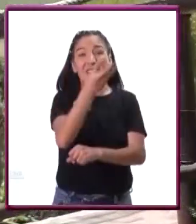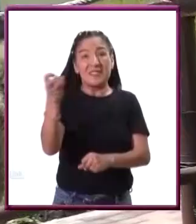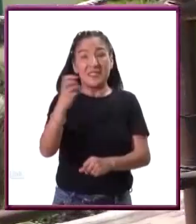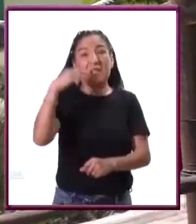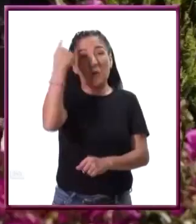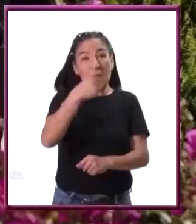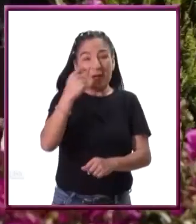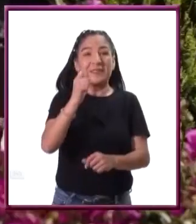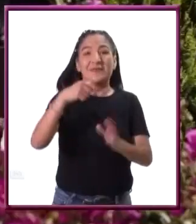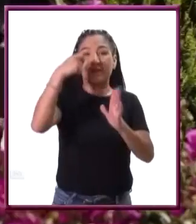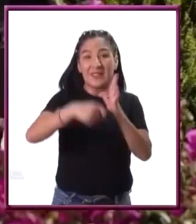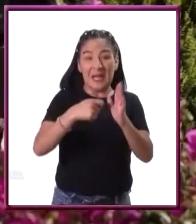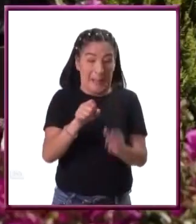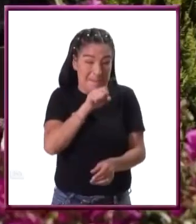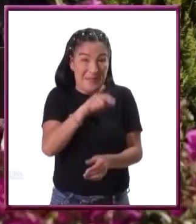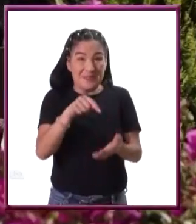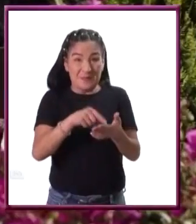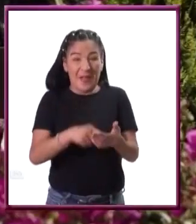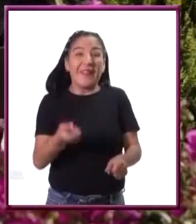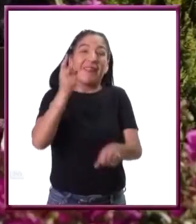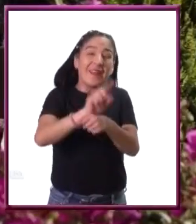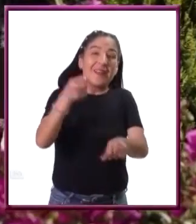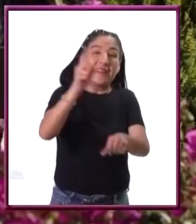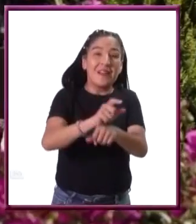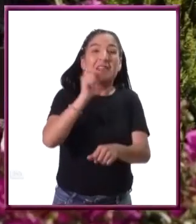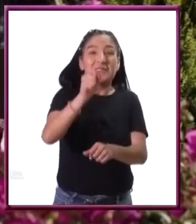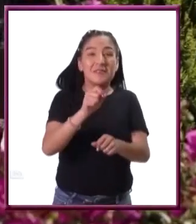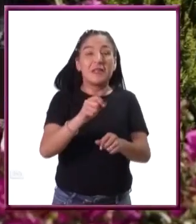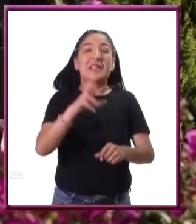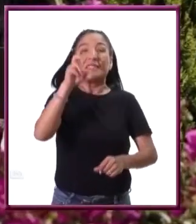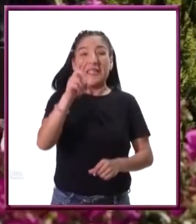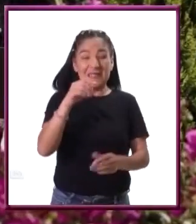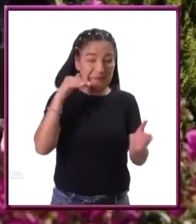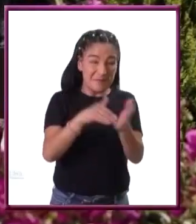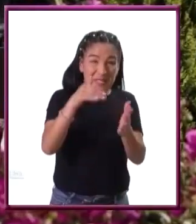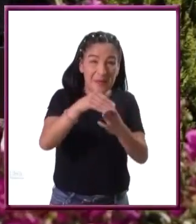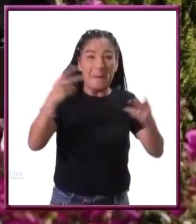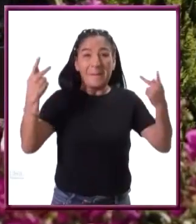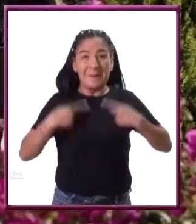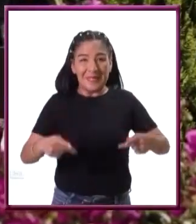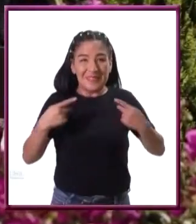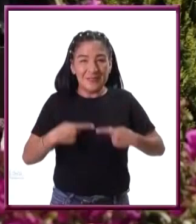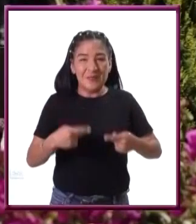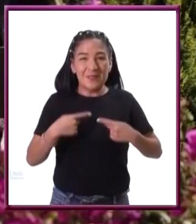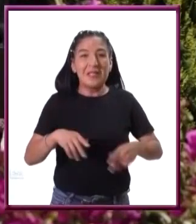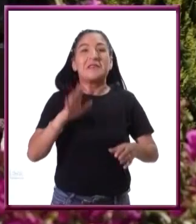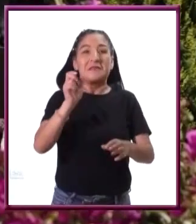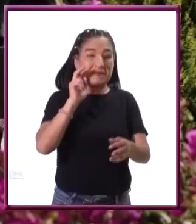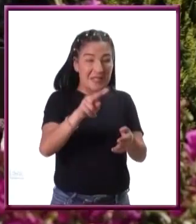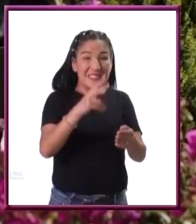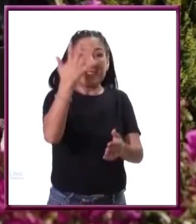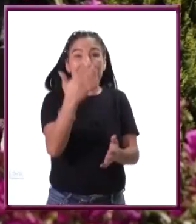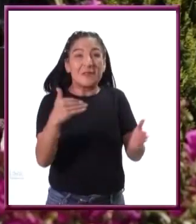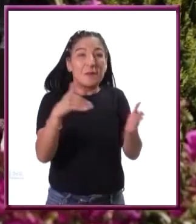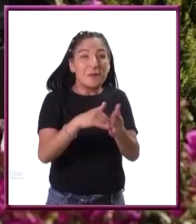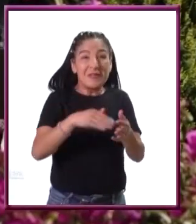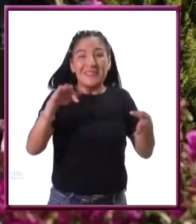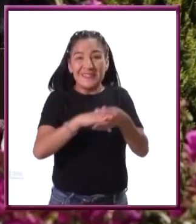ese sitio web, cada día, un promedio de 30 millones de personas ven cerca de 5,000 millones de